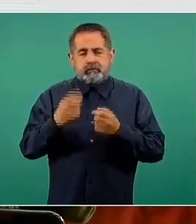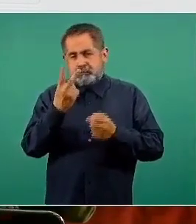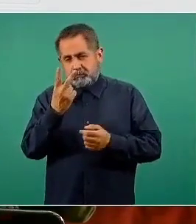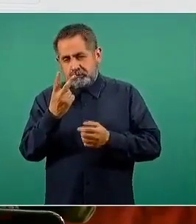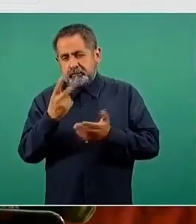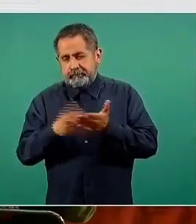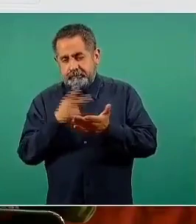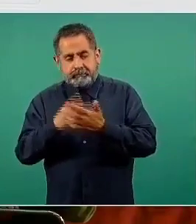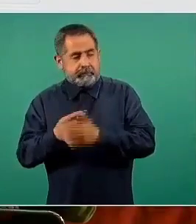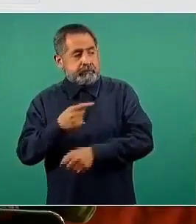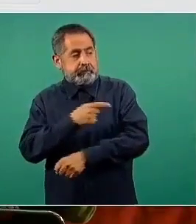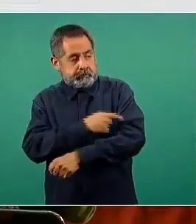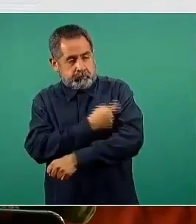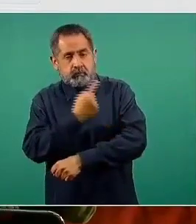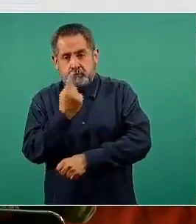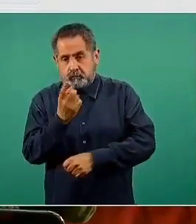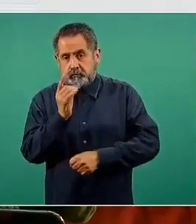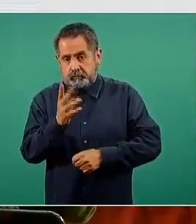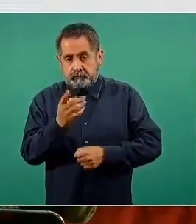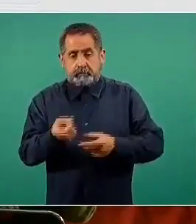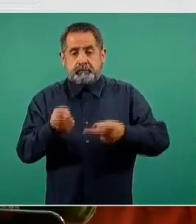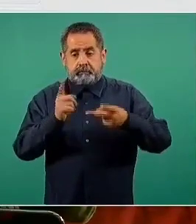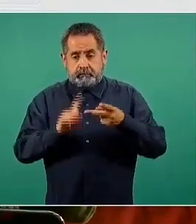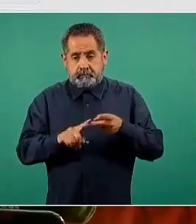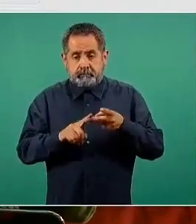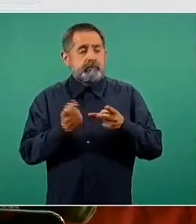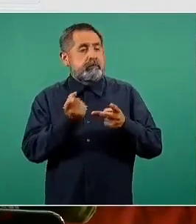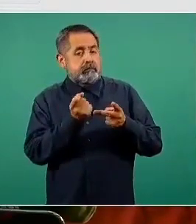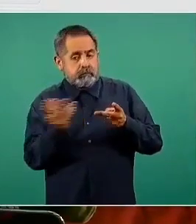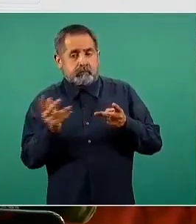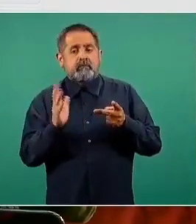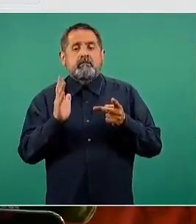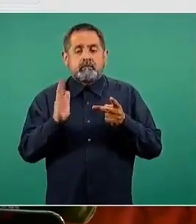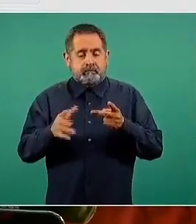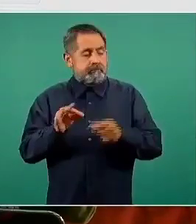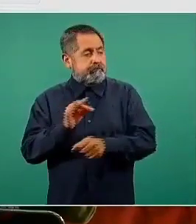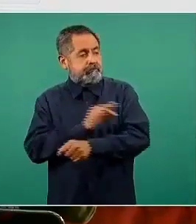2 dosis es la primera, y también esquemas completos,